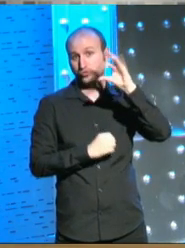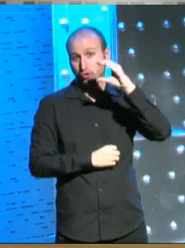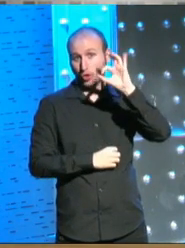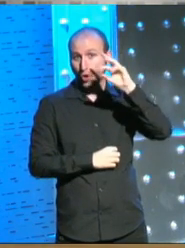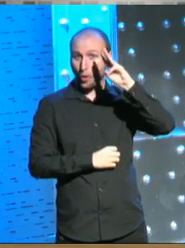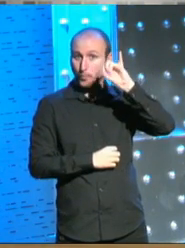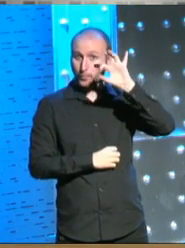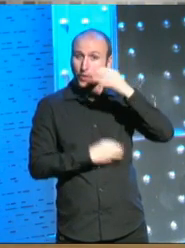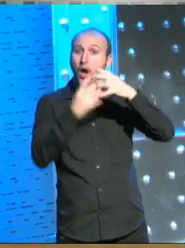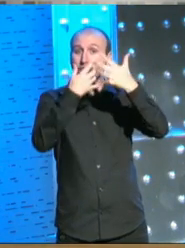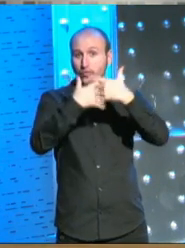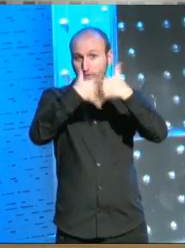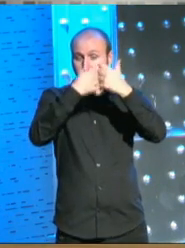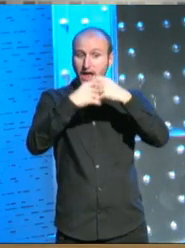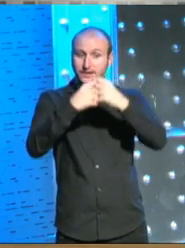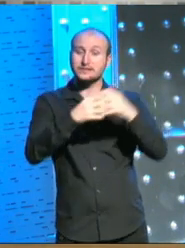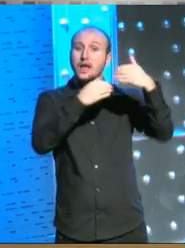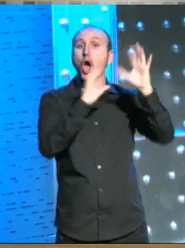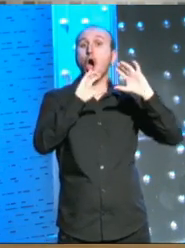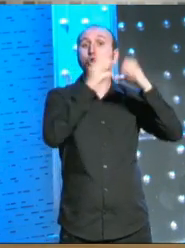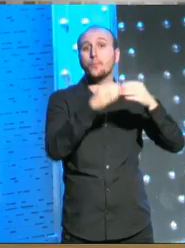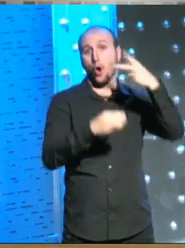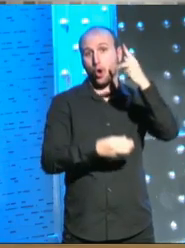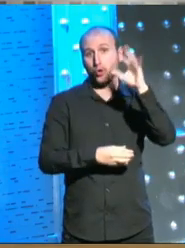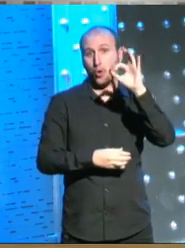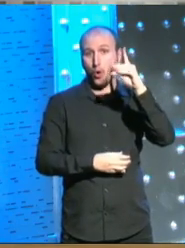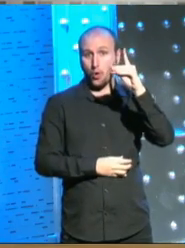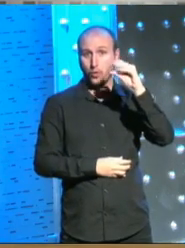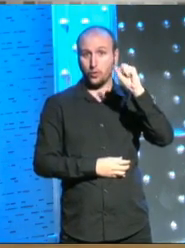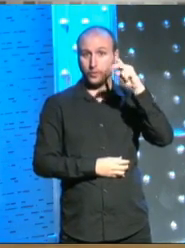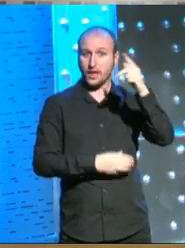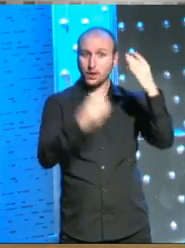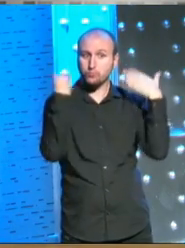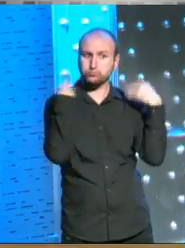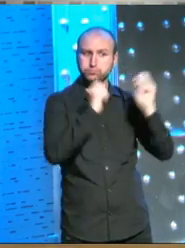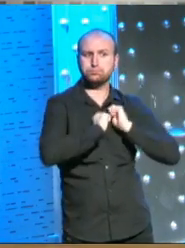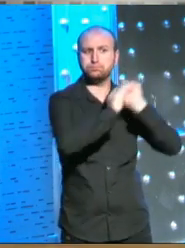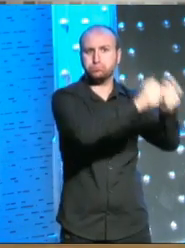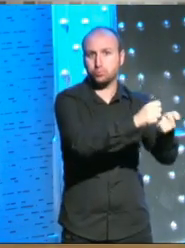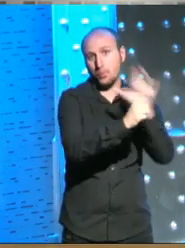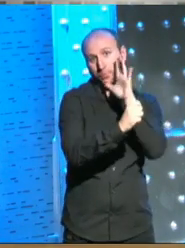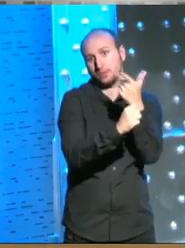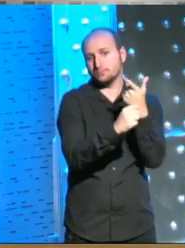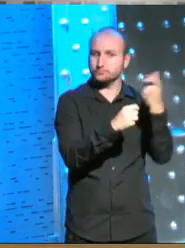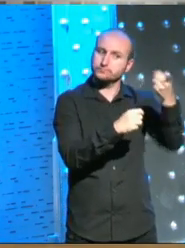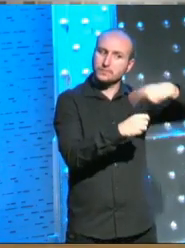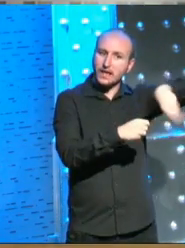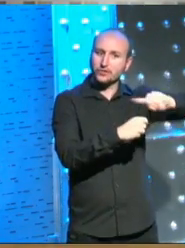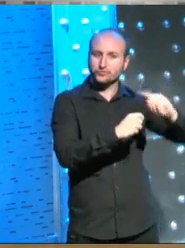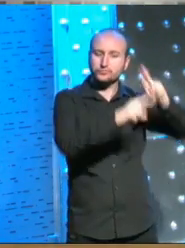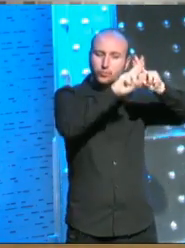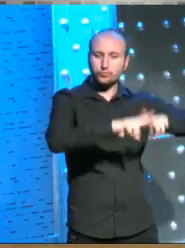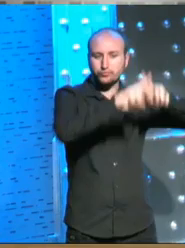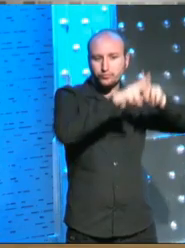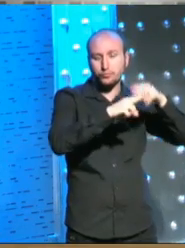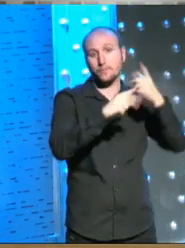funcionase, encarga a la casa Kodak que le suministre película virgen para que circule para sus espectáculos